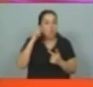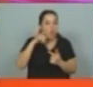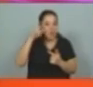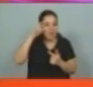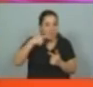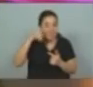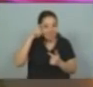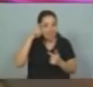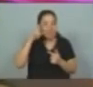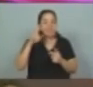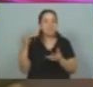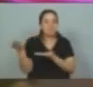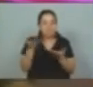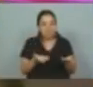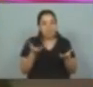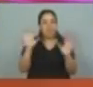aplauso.